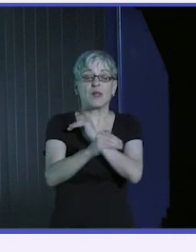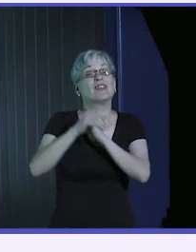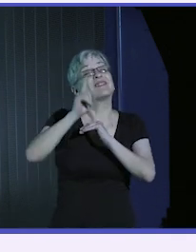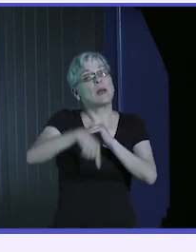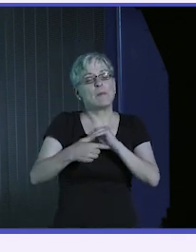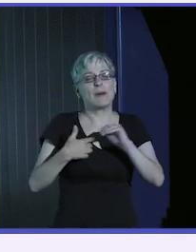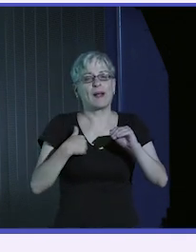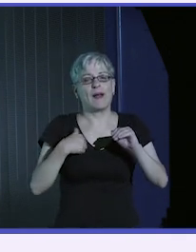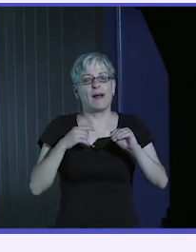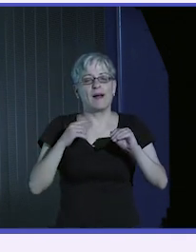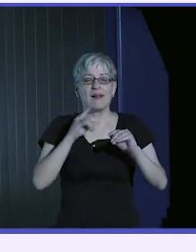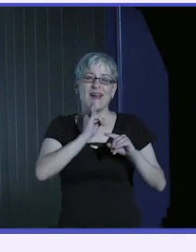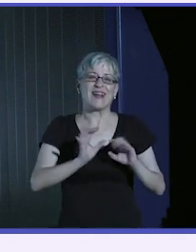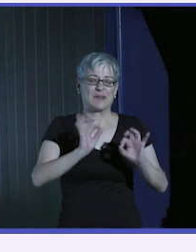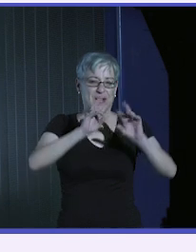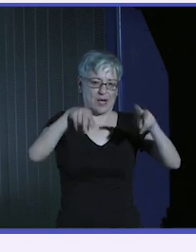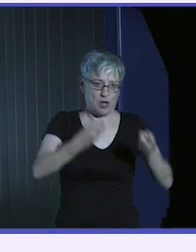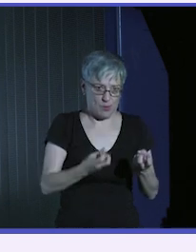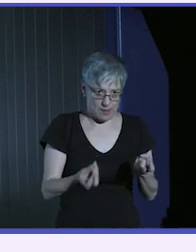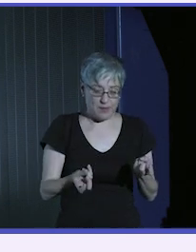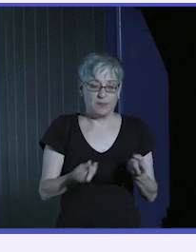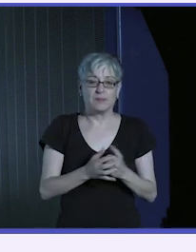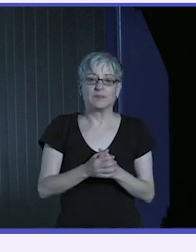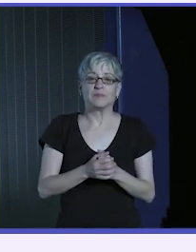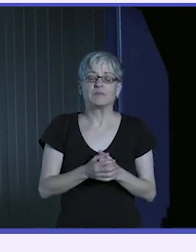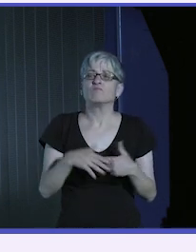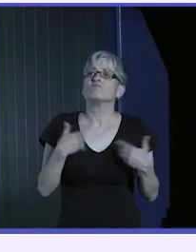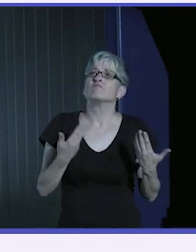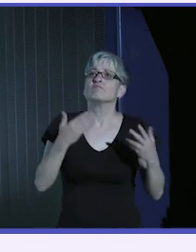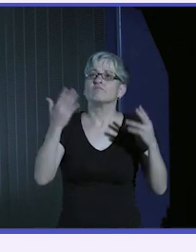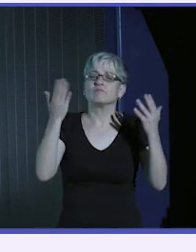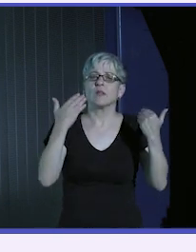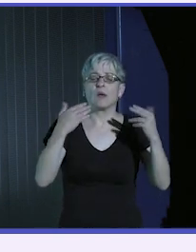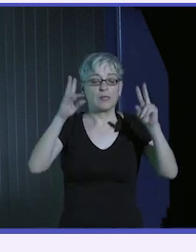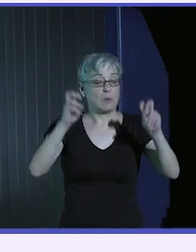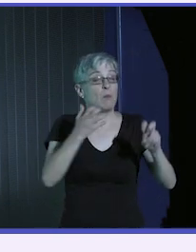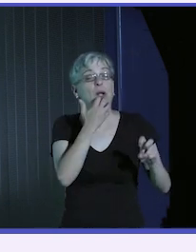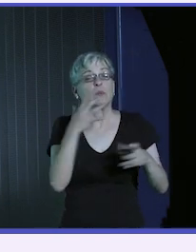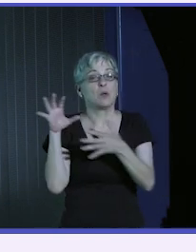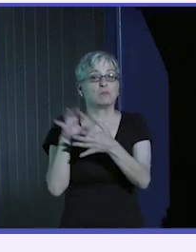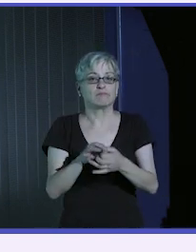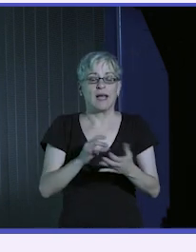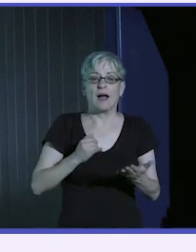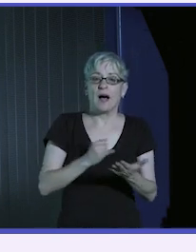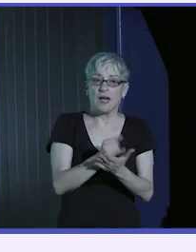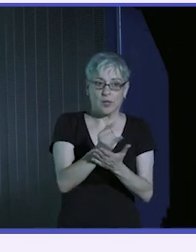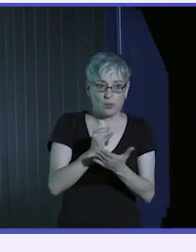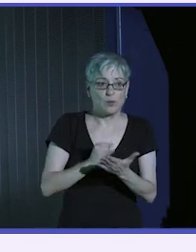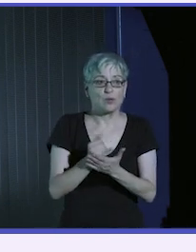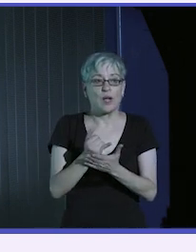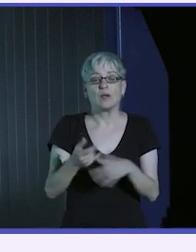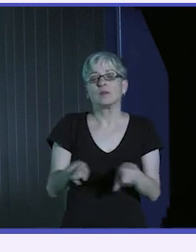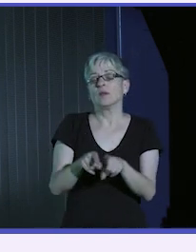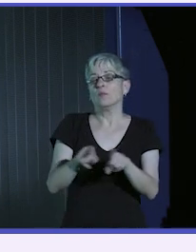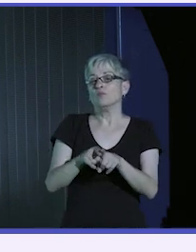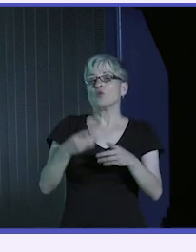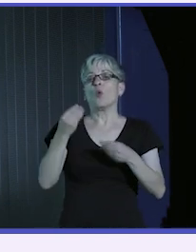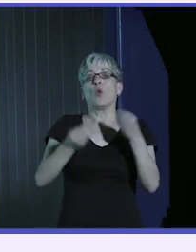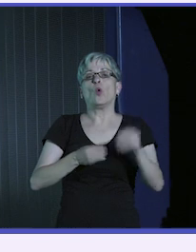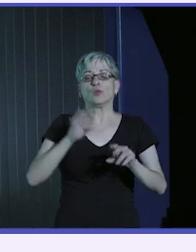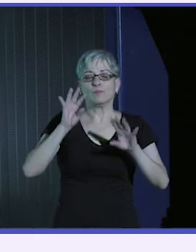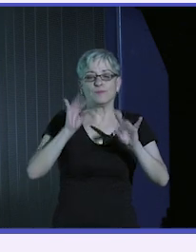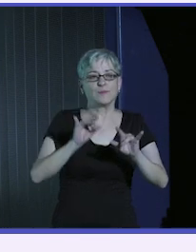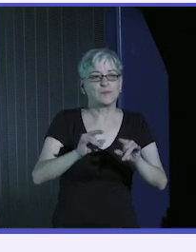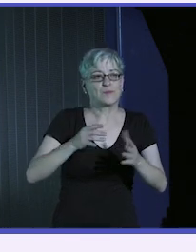renovables, consiguiendo una descarbonización más rápida. Hablamos también de, en la agricultura, la creación de fertilizantes es el 5% de